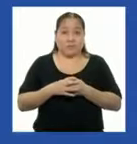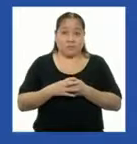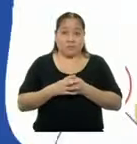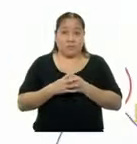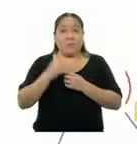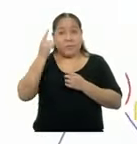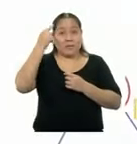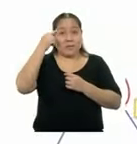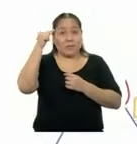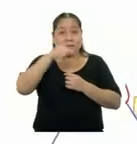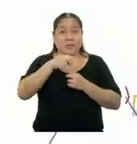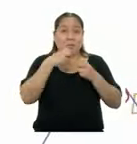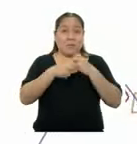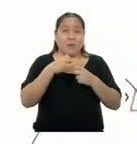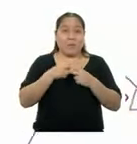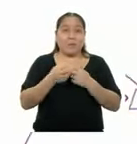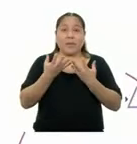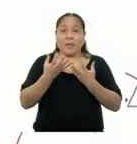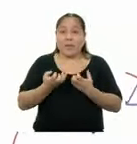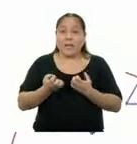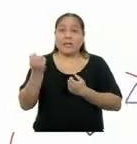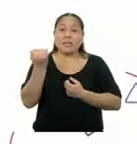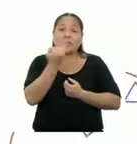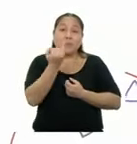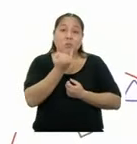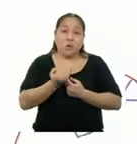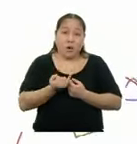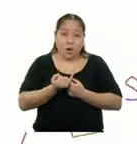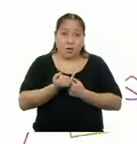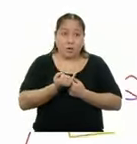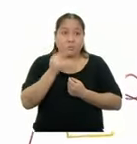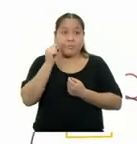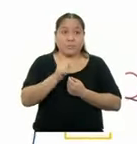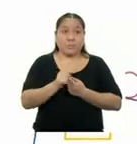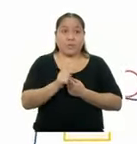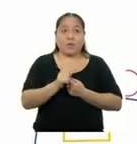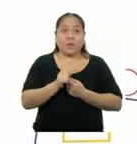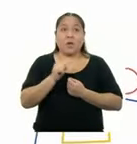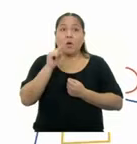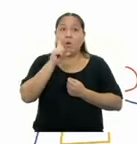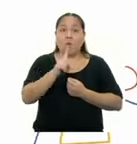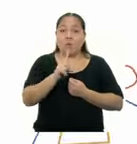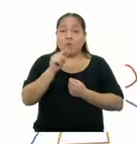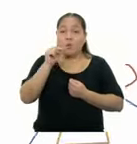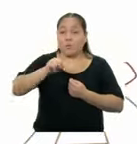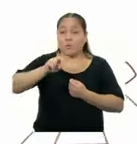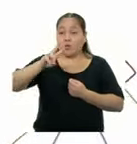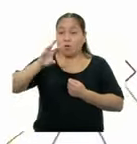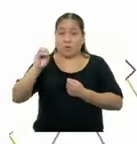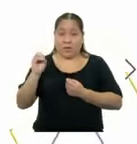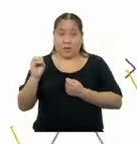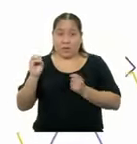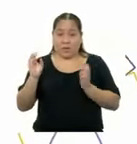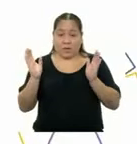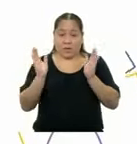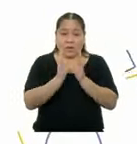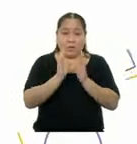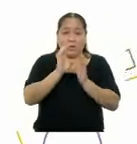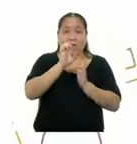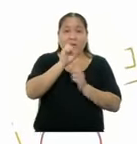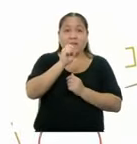problema. Si se quiere dibujar un estante cuya altura es de 1,20 m a una escala de 1 a